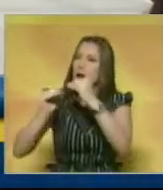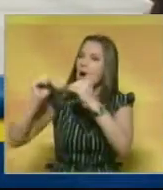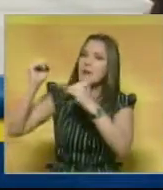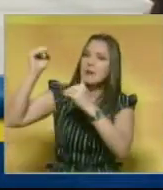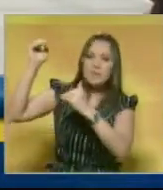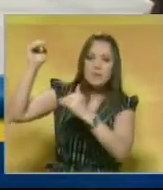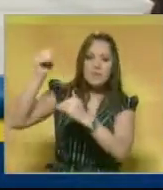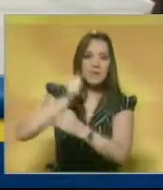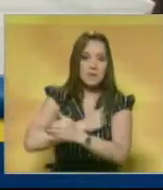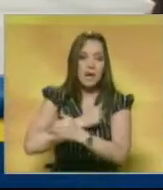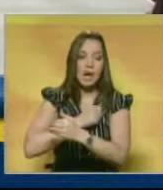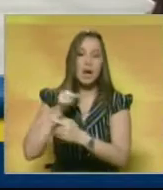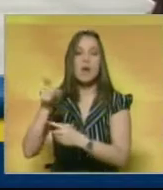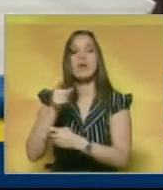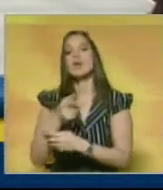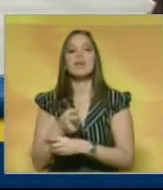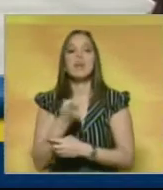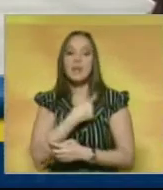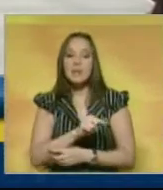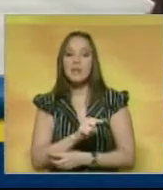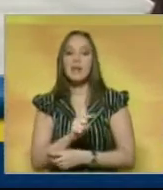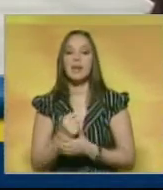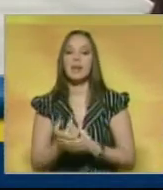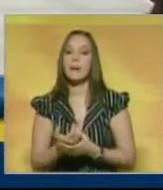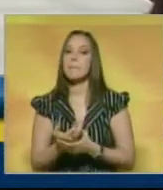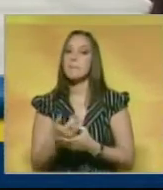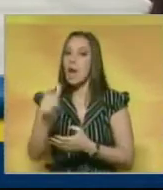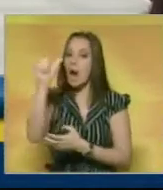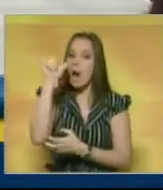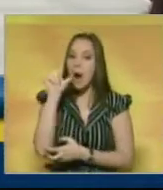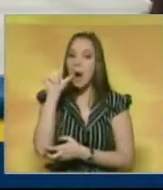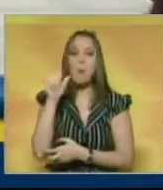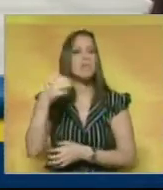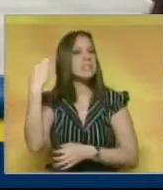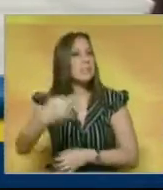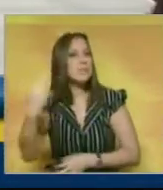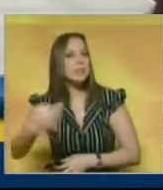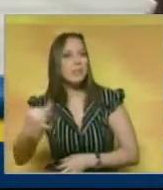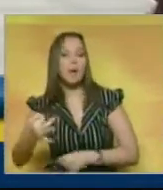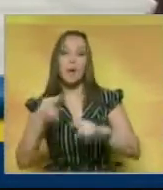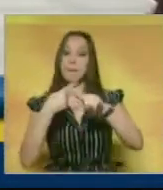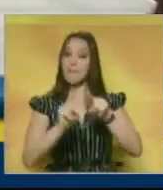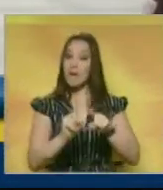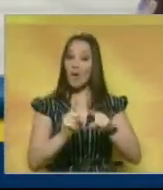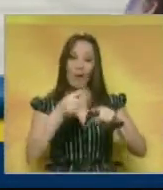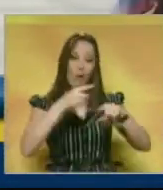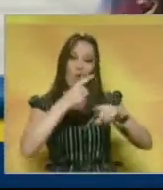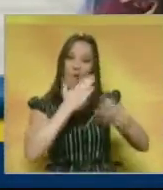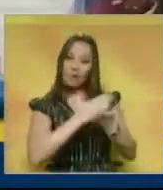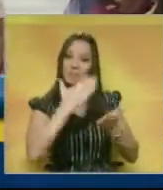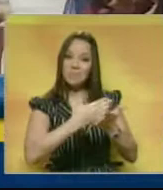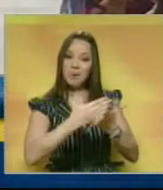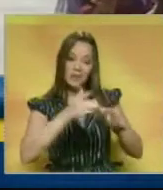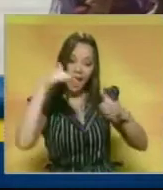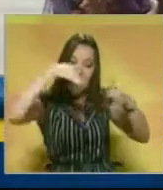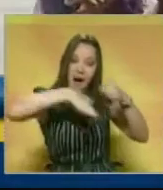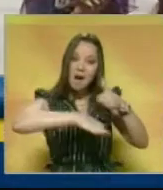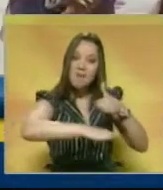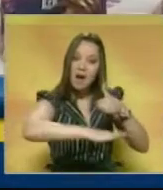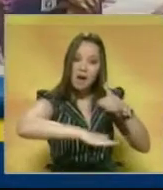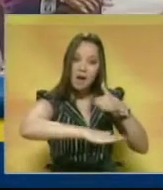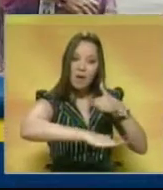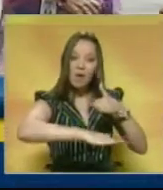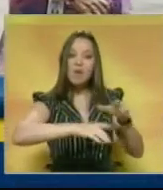y que cuentan con el servicio de agua potable de manera continua, mientras que zonas del mismo municipio de Chacao que quedan en la parte baja